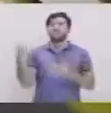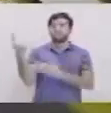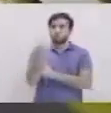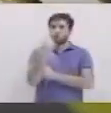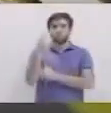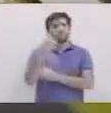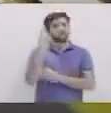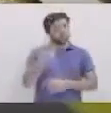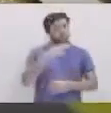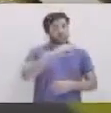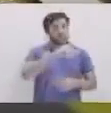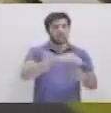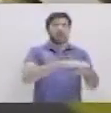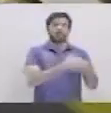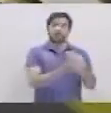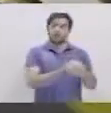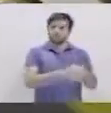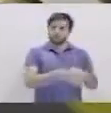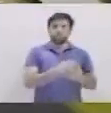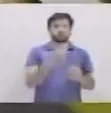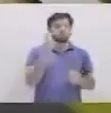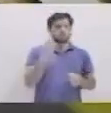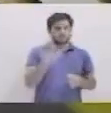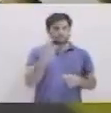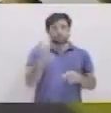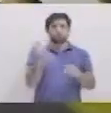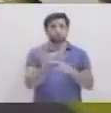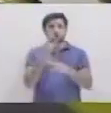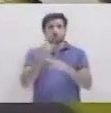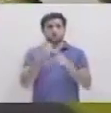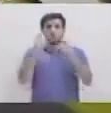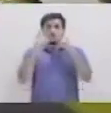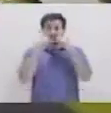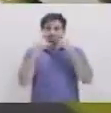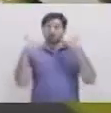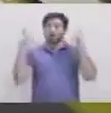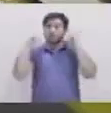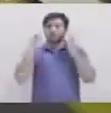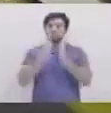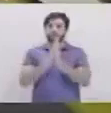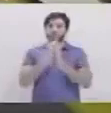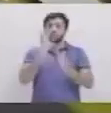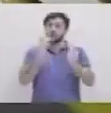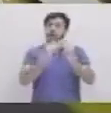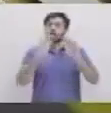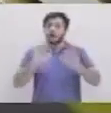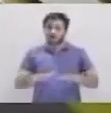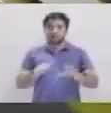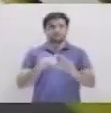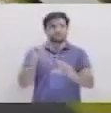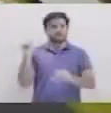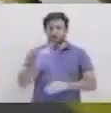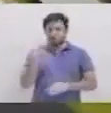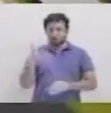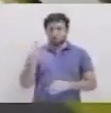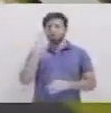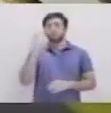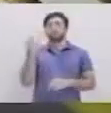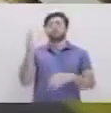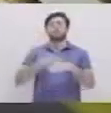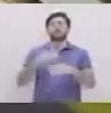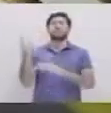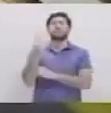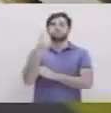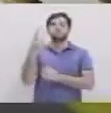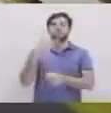en casa lavarse muy bien las manos, hacerlo constantemente, utilizar su mascarilla y no salir de casa si no es necesario. Pero lo más